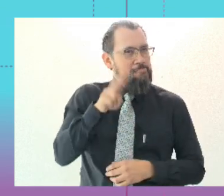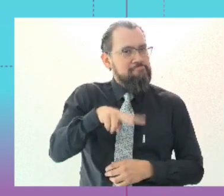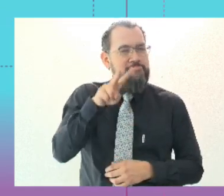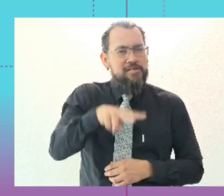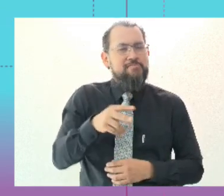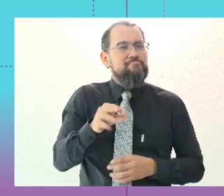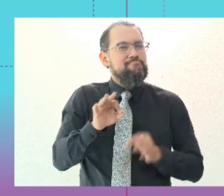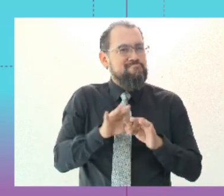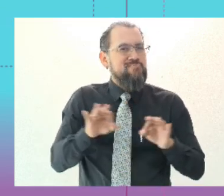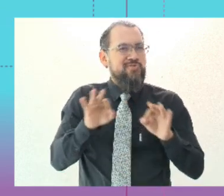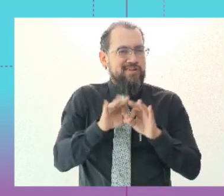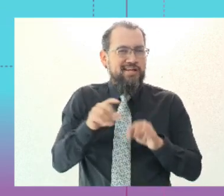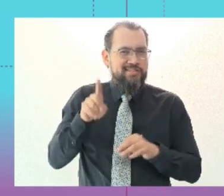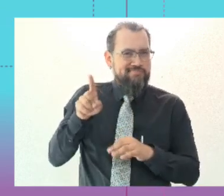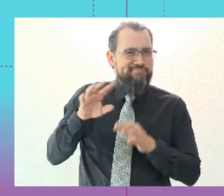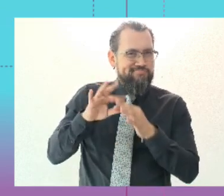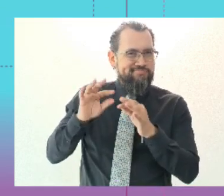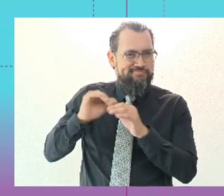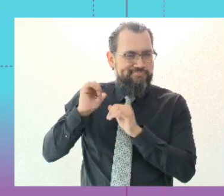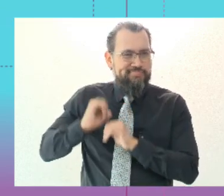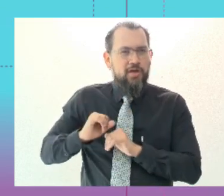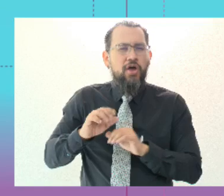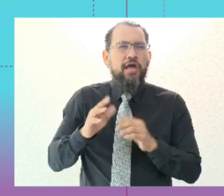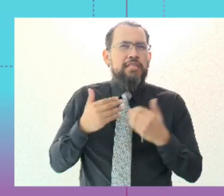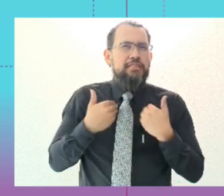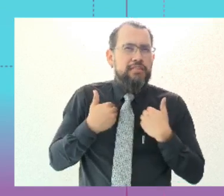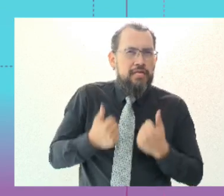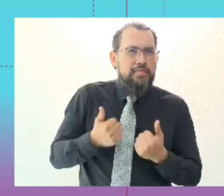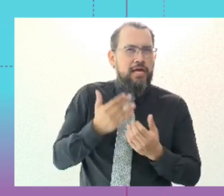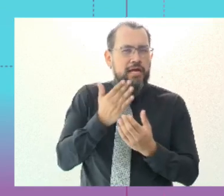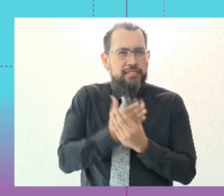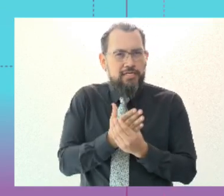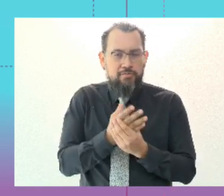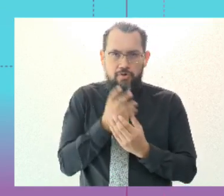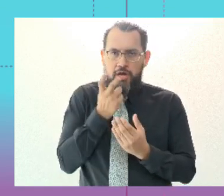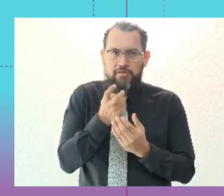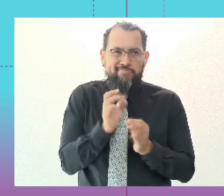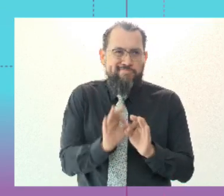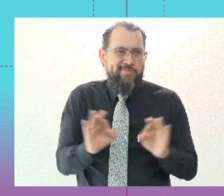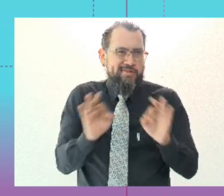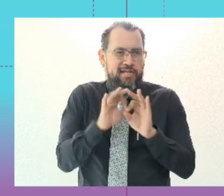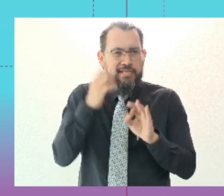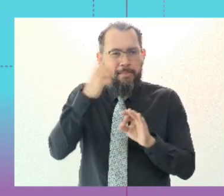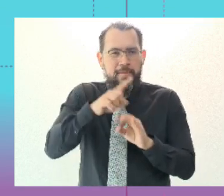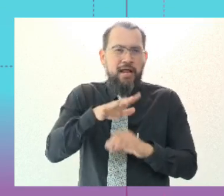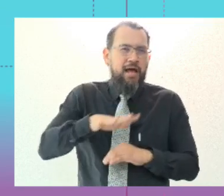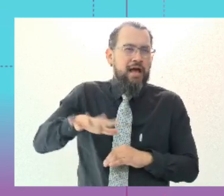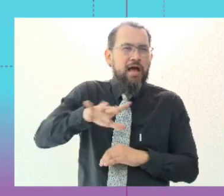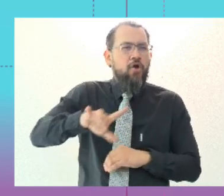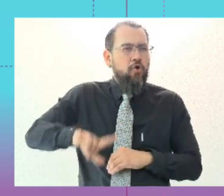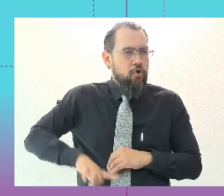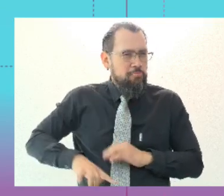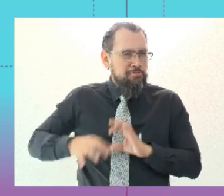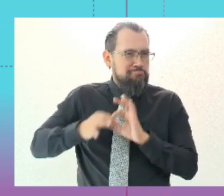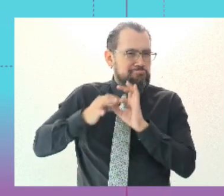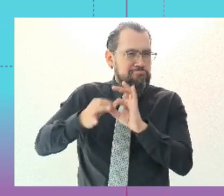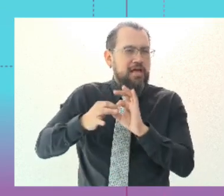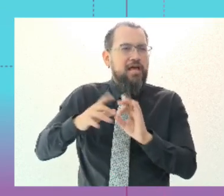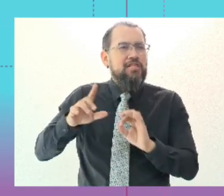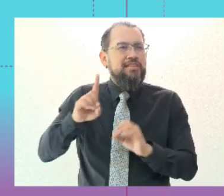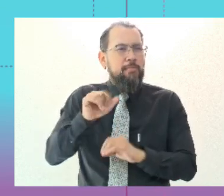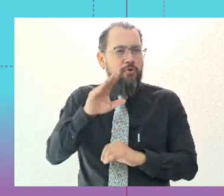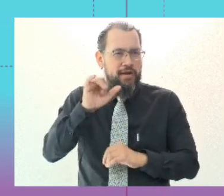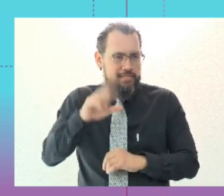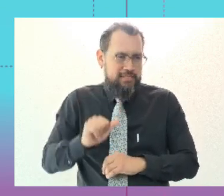comisionado de cómo entender a los archivos como este pilar de la democracia, que siempre hablamos de la transparencia como